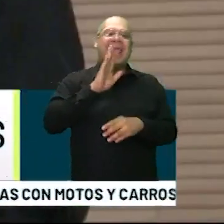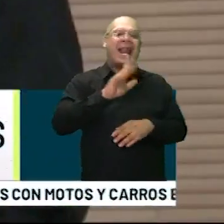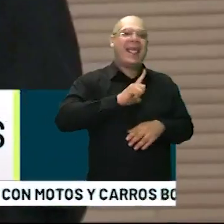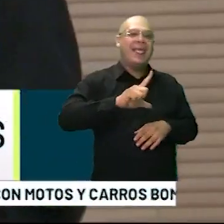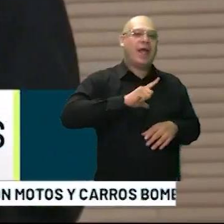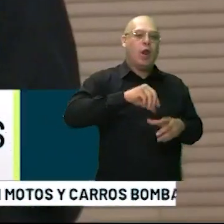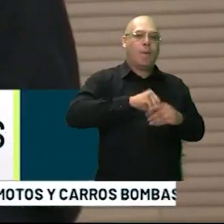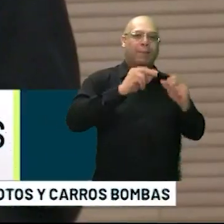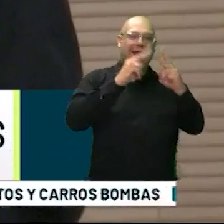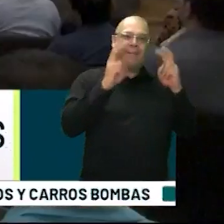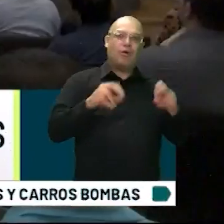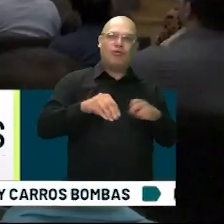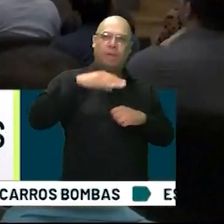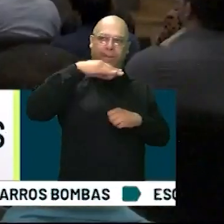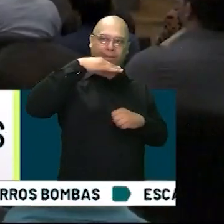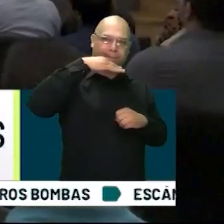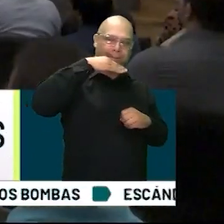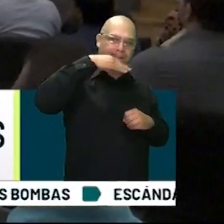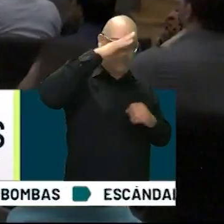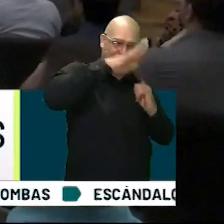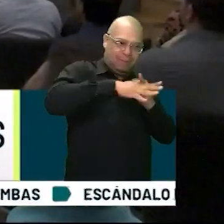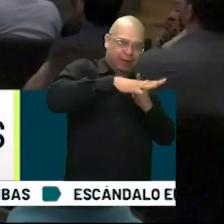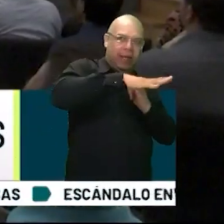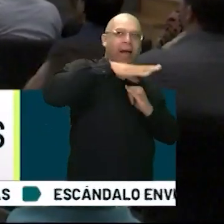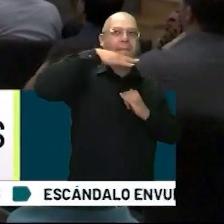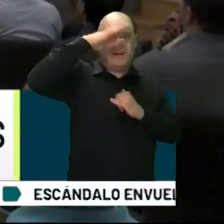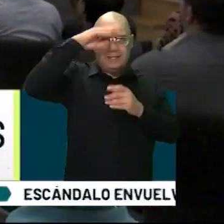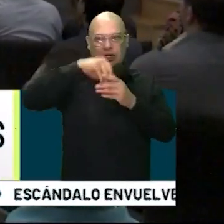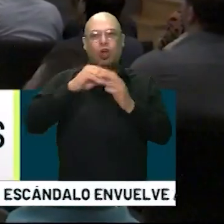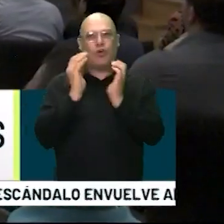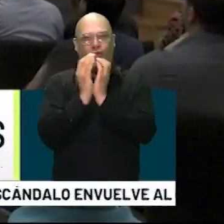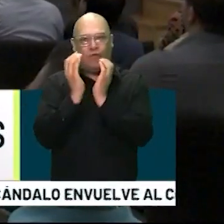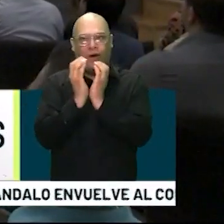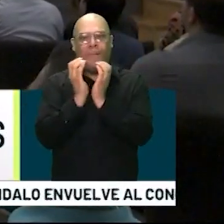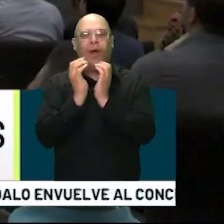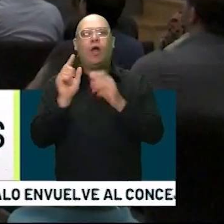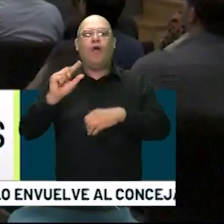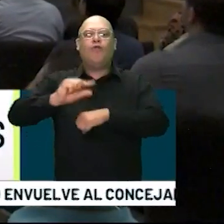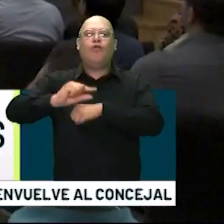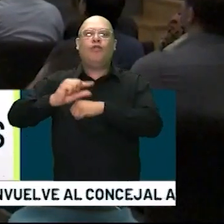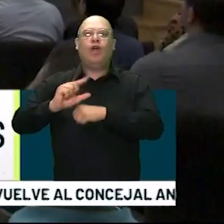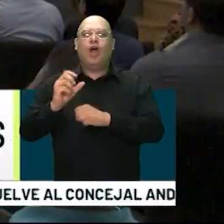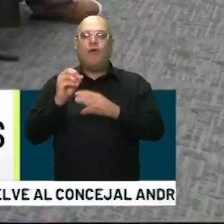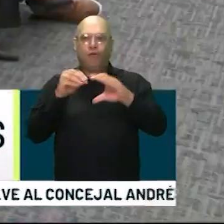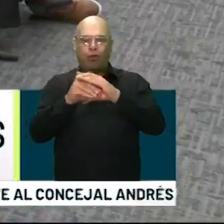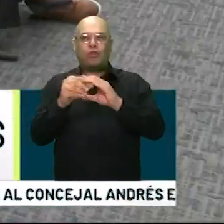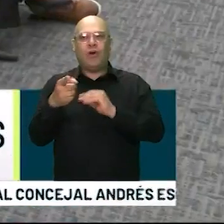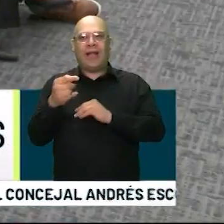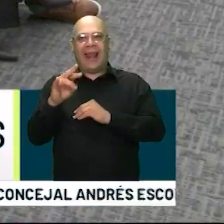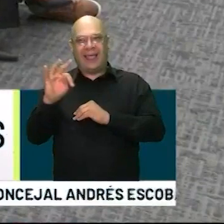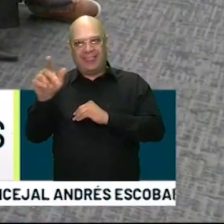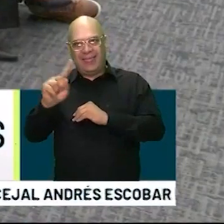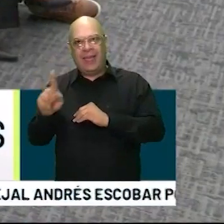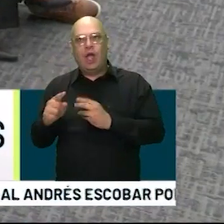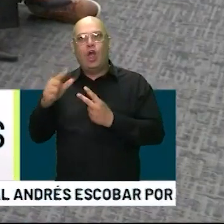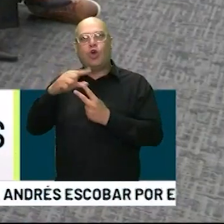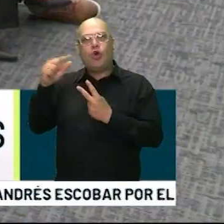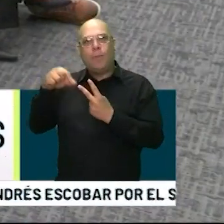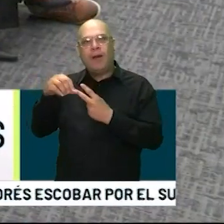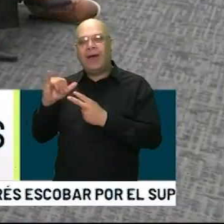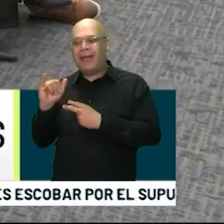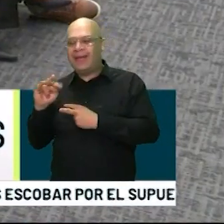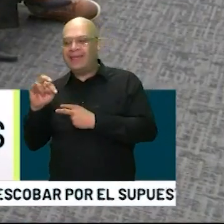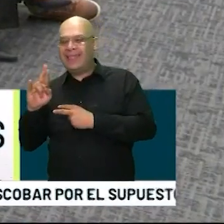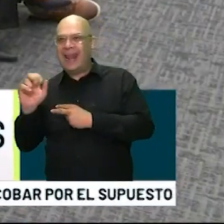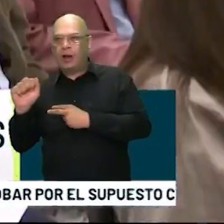aburrá la cámara de comercio de Medellín con fama la fundación fondo de garantías la corporación interactual y Pro Antioquia